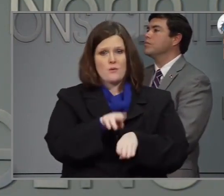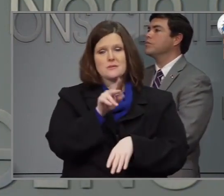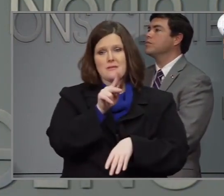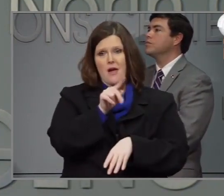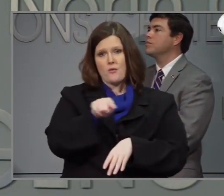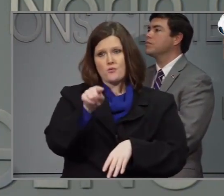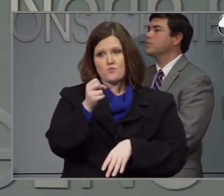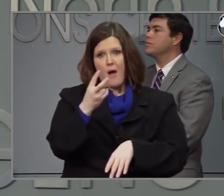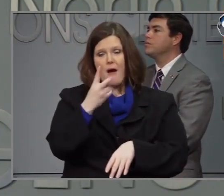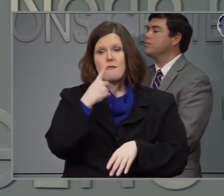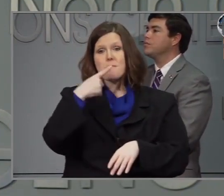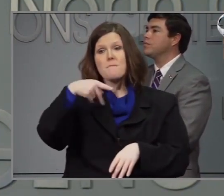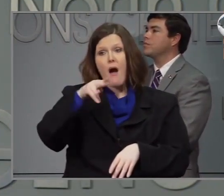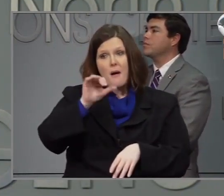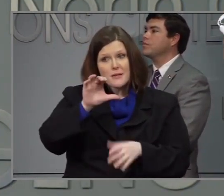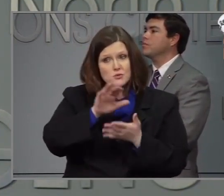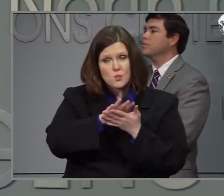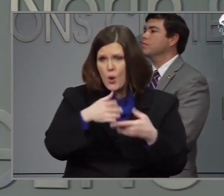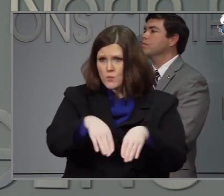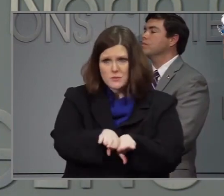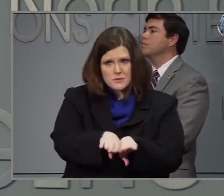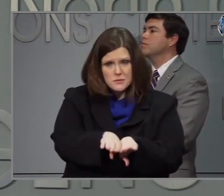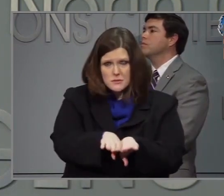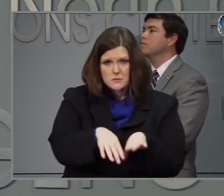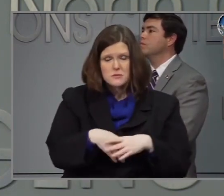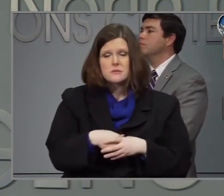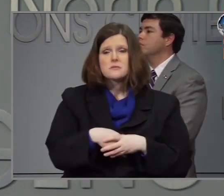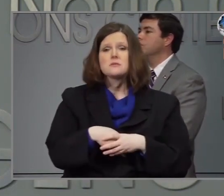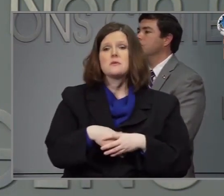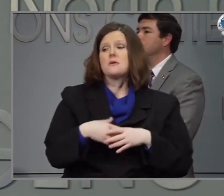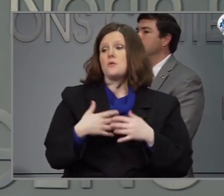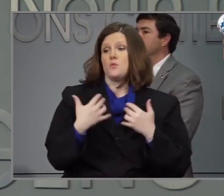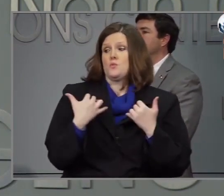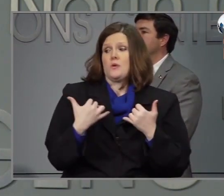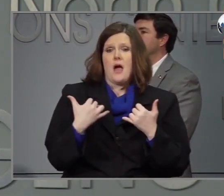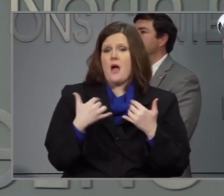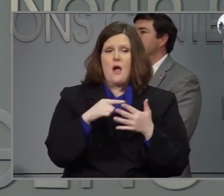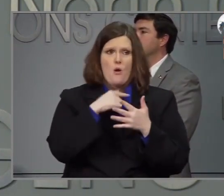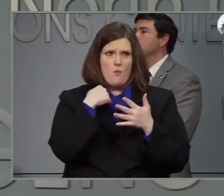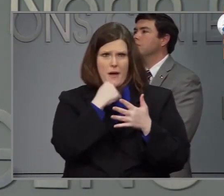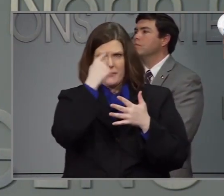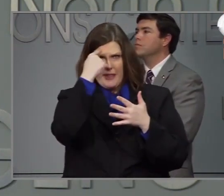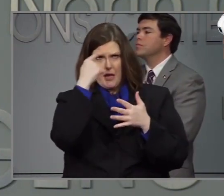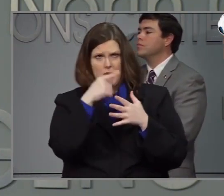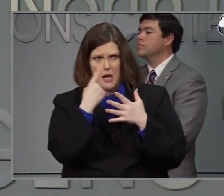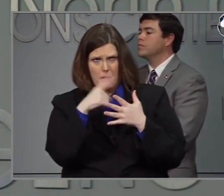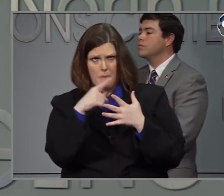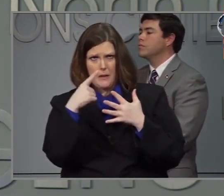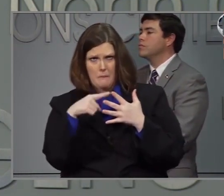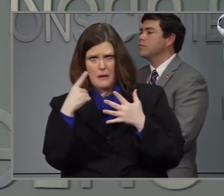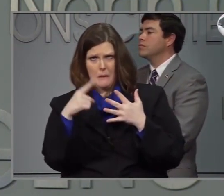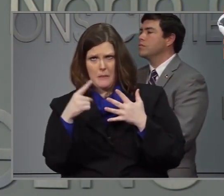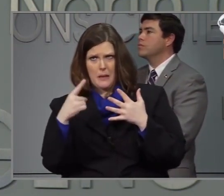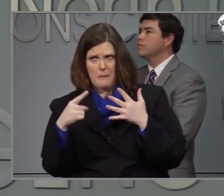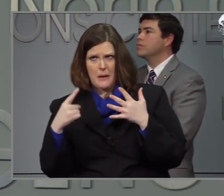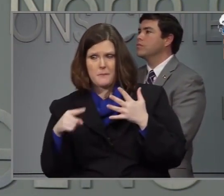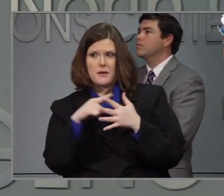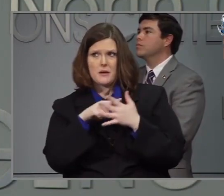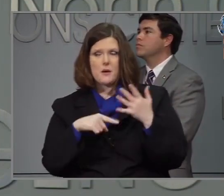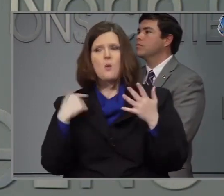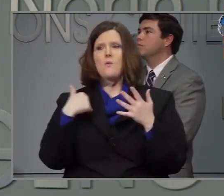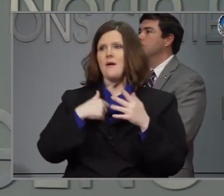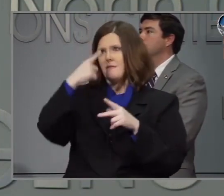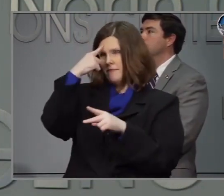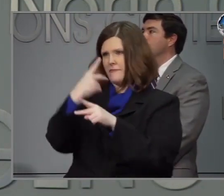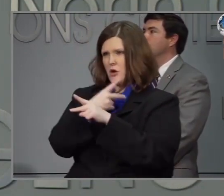las escuelas de kínder hasta doceavo lo que estamos haciendo ahora en cada uno de los escenarios que